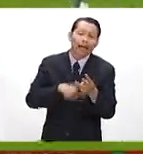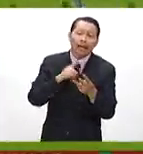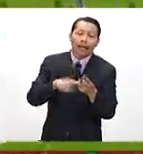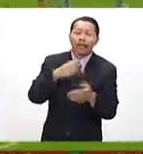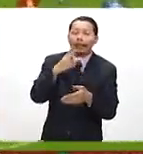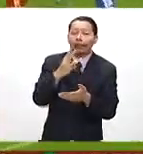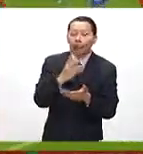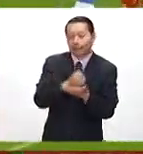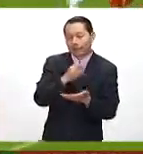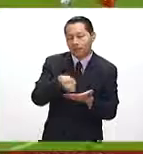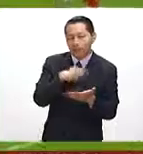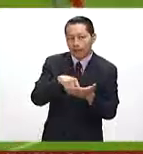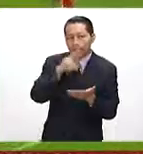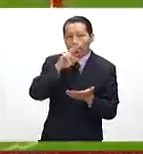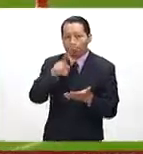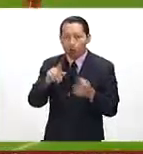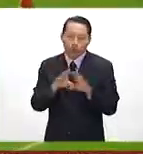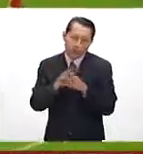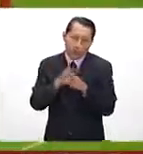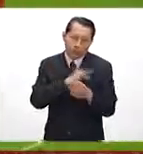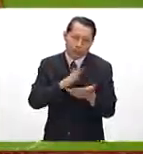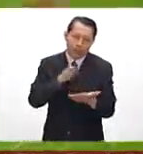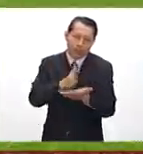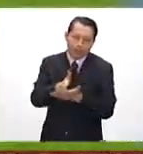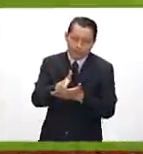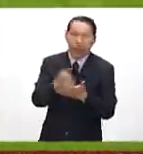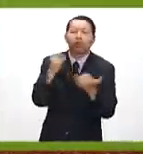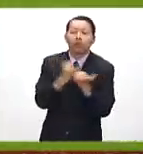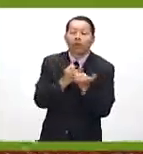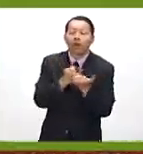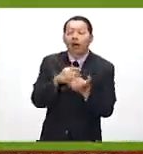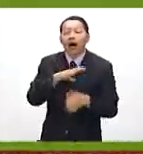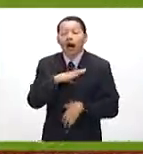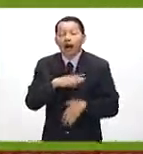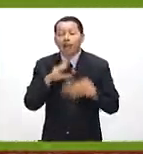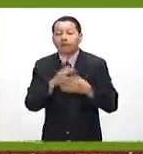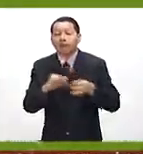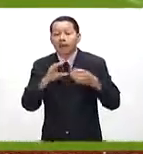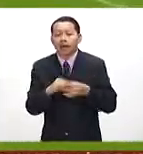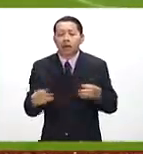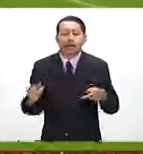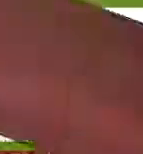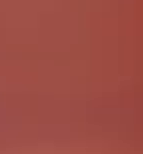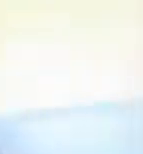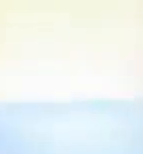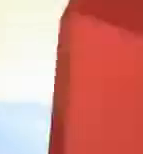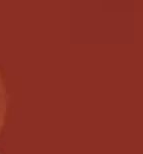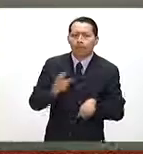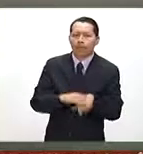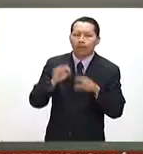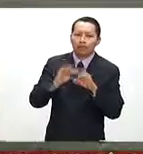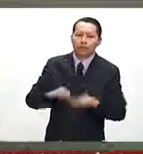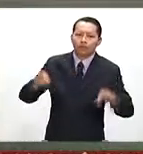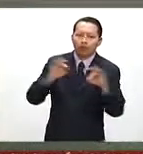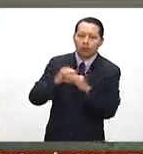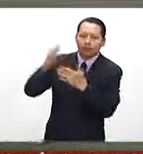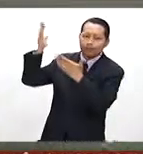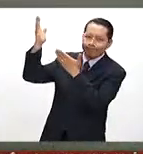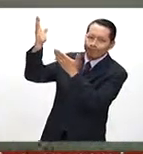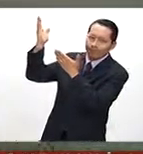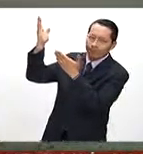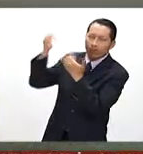mejor tercer lugar, son los que van a avanzar también. Así que bueno, hablemos entonces del resto de los resultados y de los más importantes. Por ejemplo, lo que